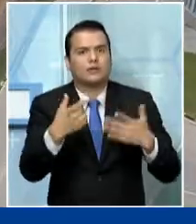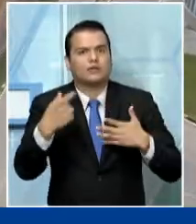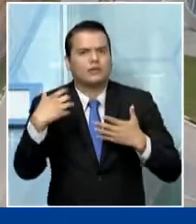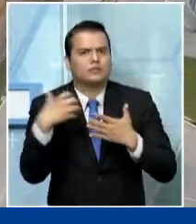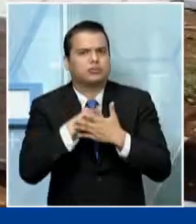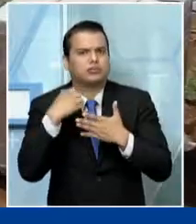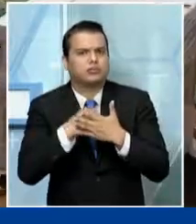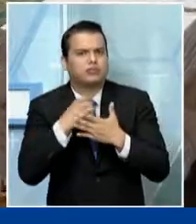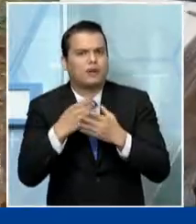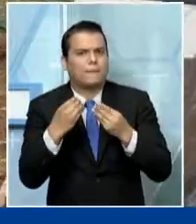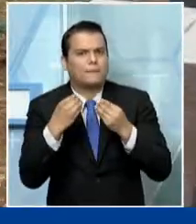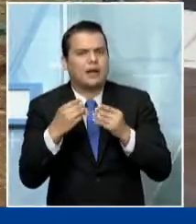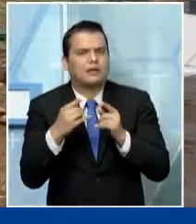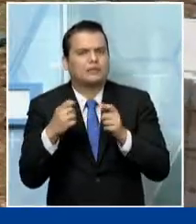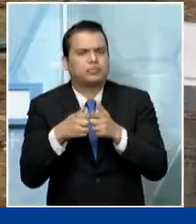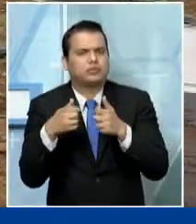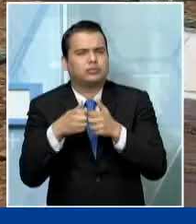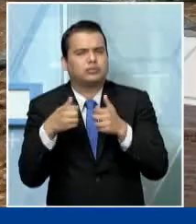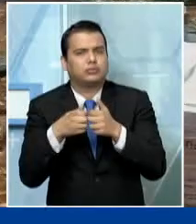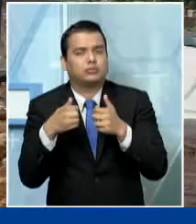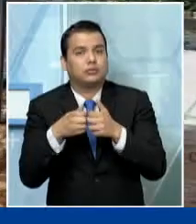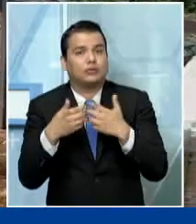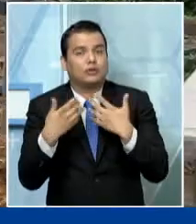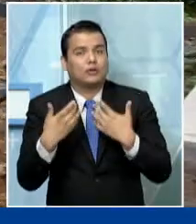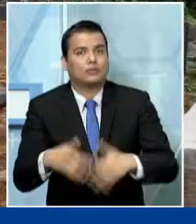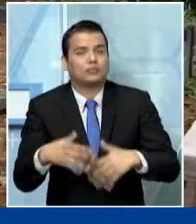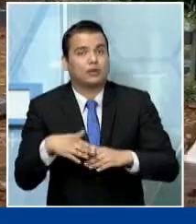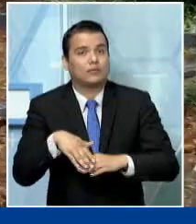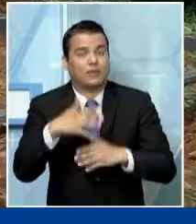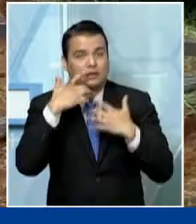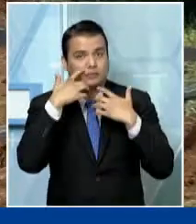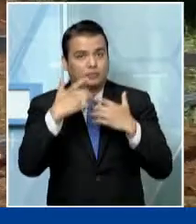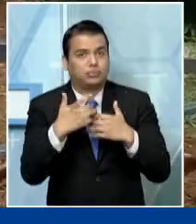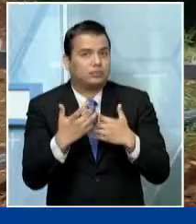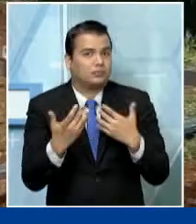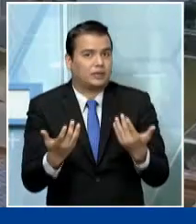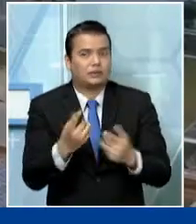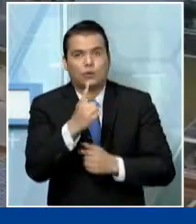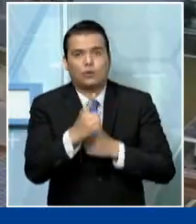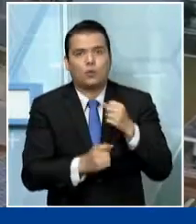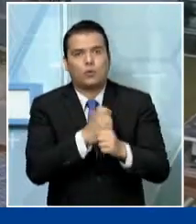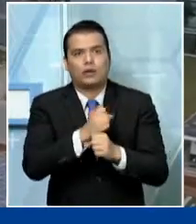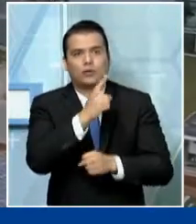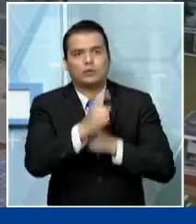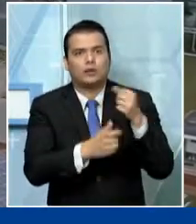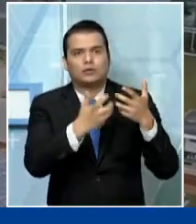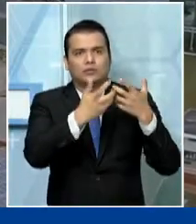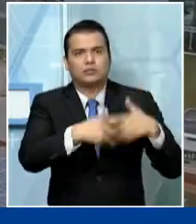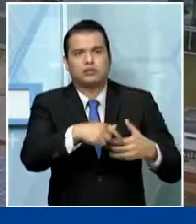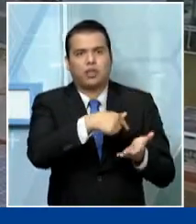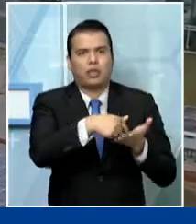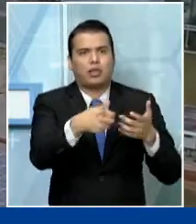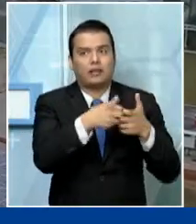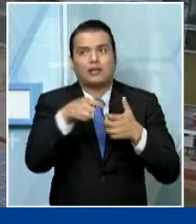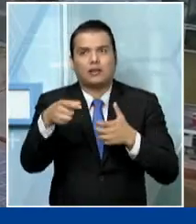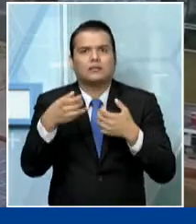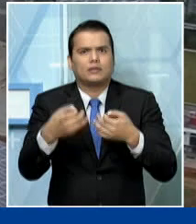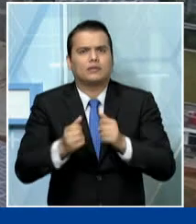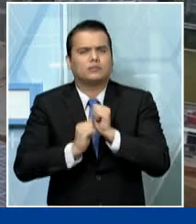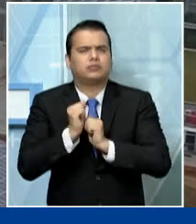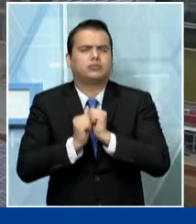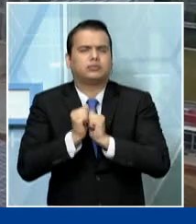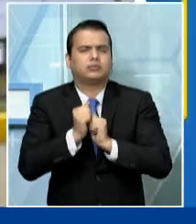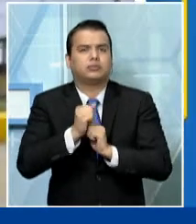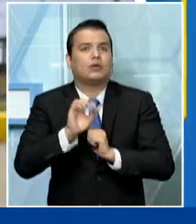de kilovatios año en energía, correspondiente al 20% del consumo de la energía anual de la planta, aportando la disminución de CO2 en más de